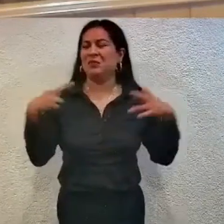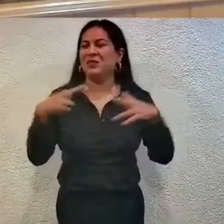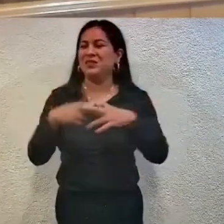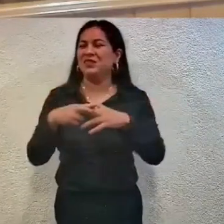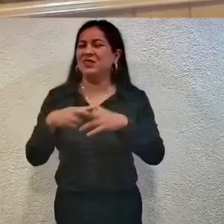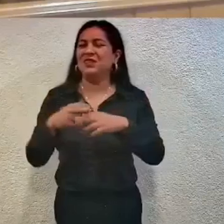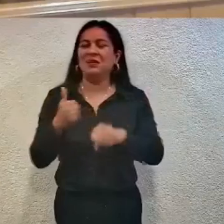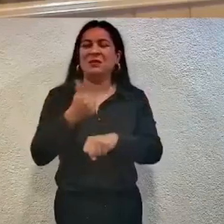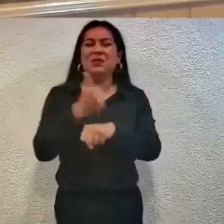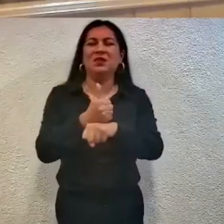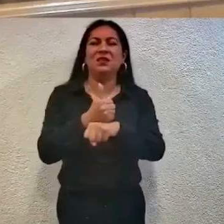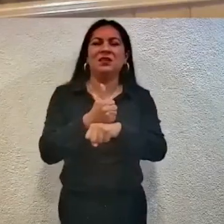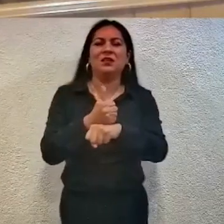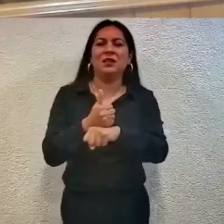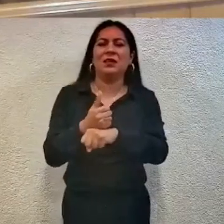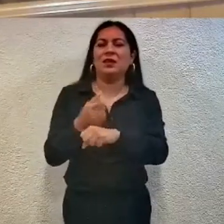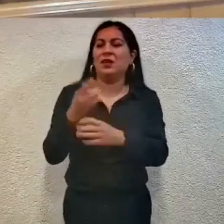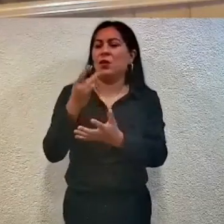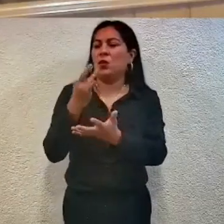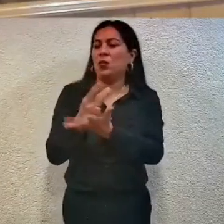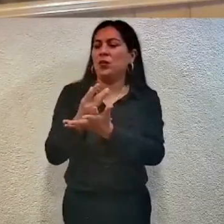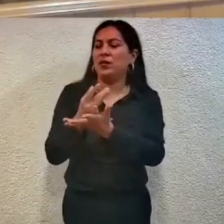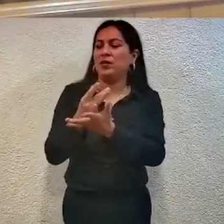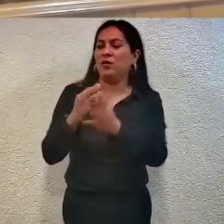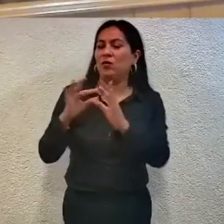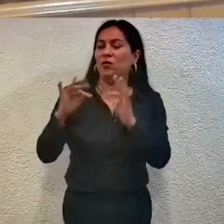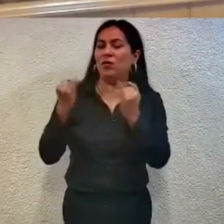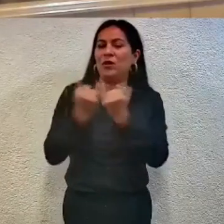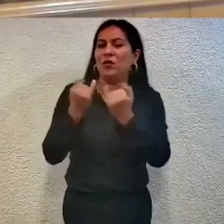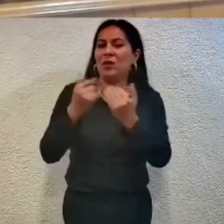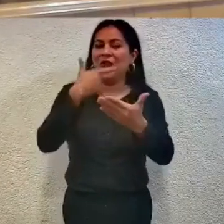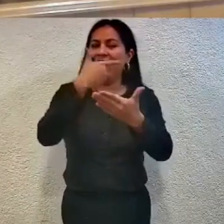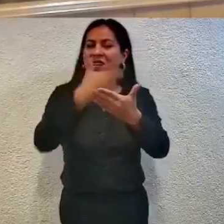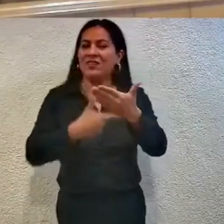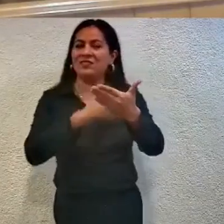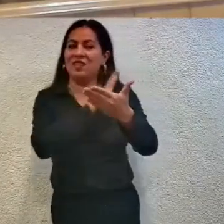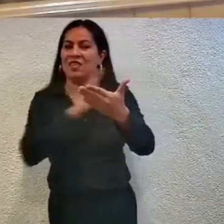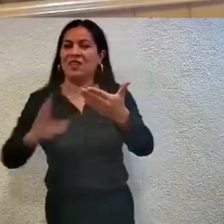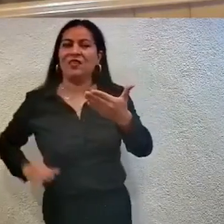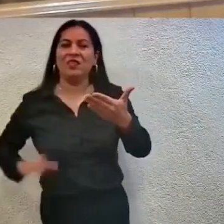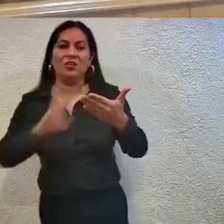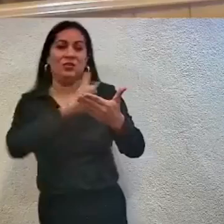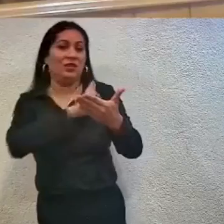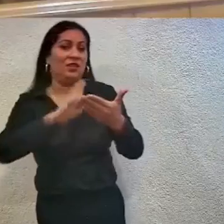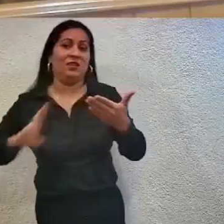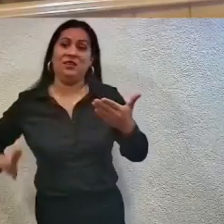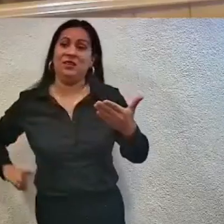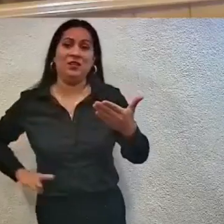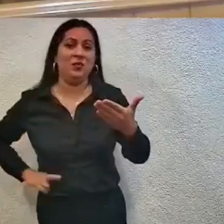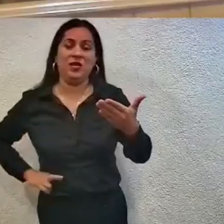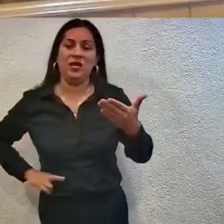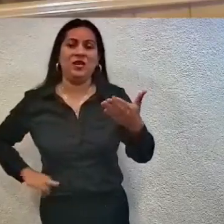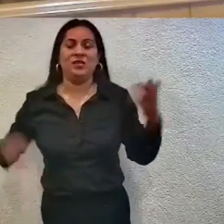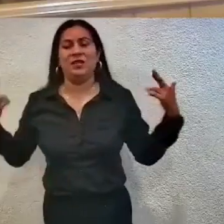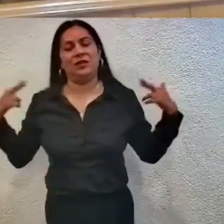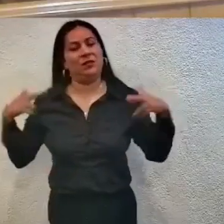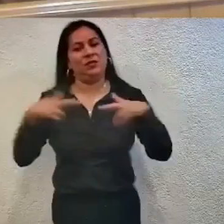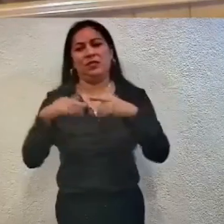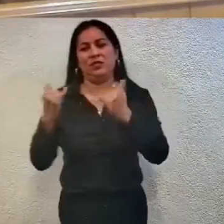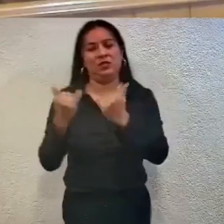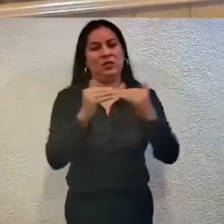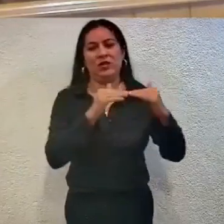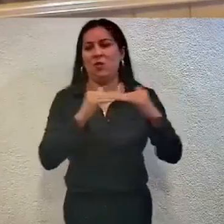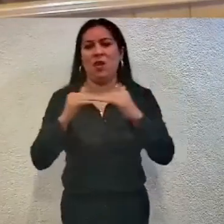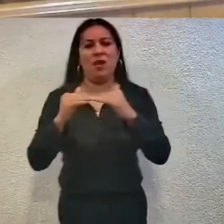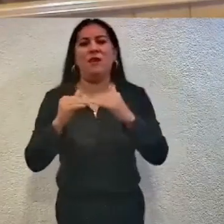sin que esto represente que hubieran postulado de forma unificada la misma lista de candidatos a las regidurías bajo el